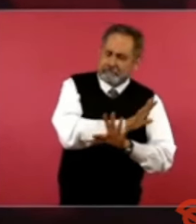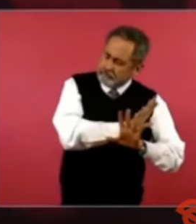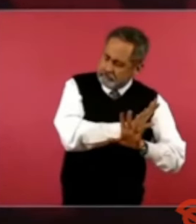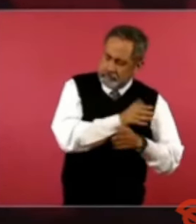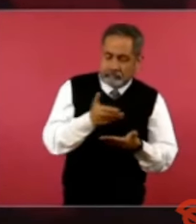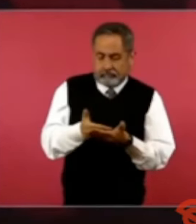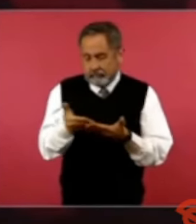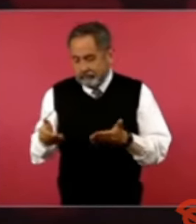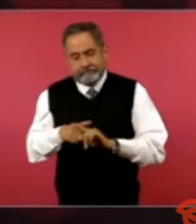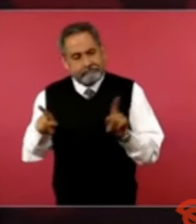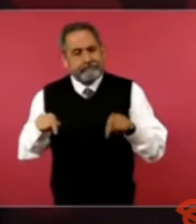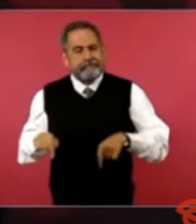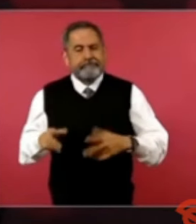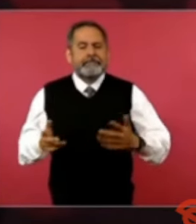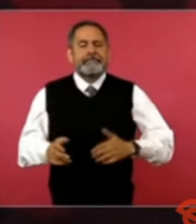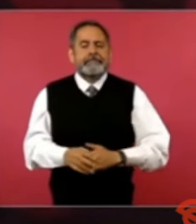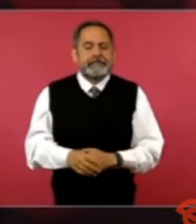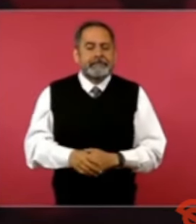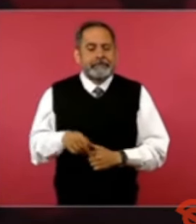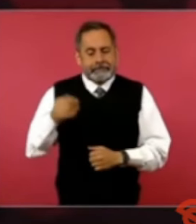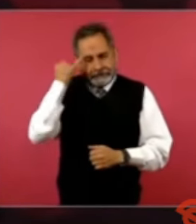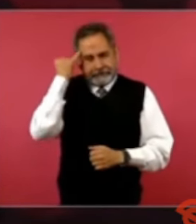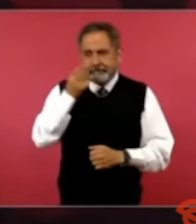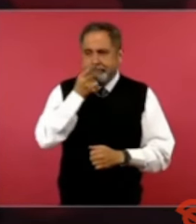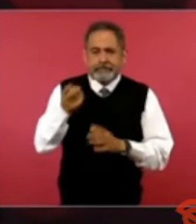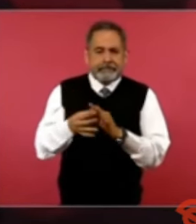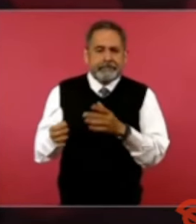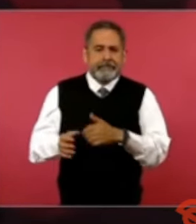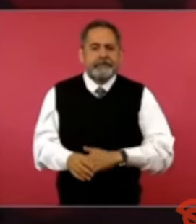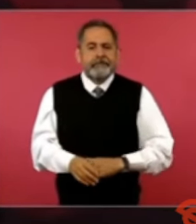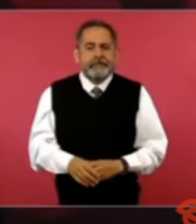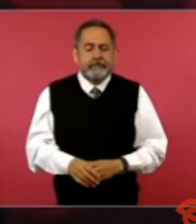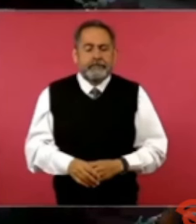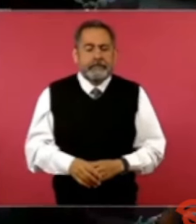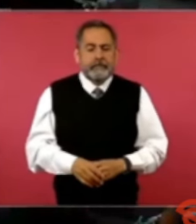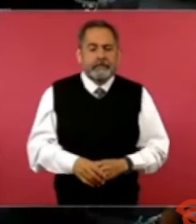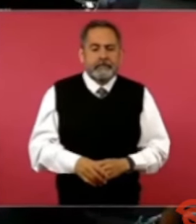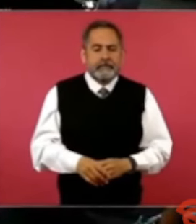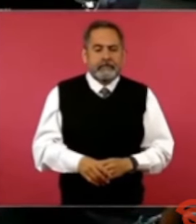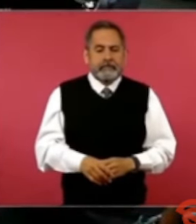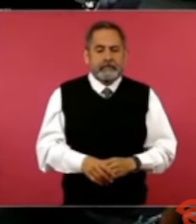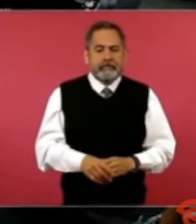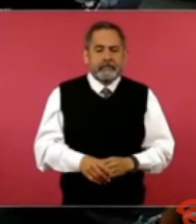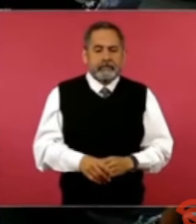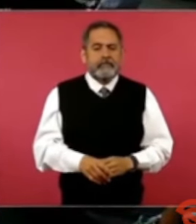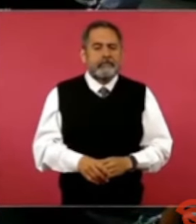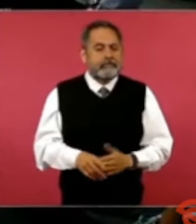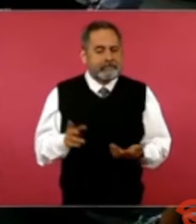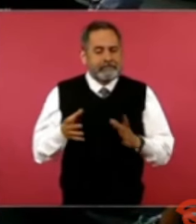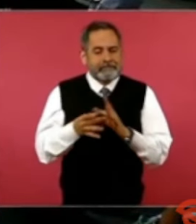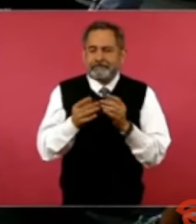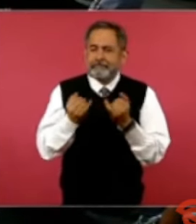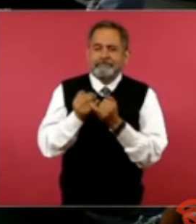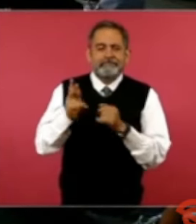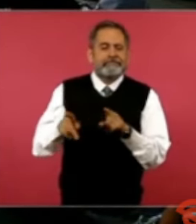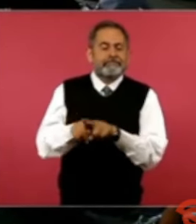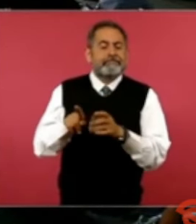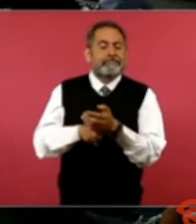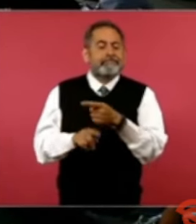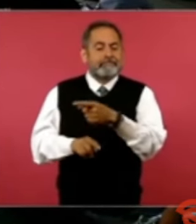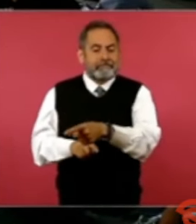profundo ese dicho es filosofía es como la del maestro